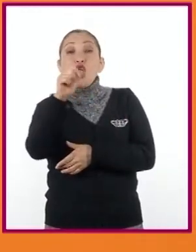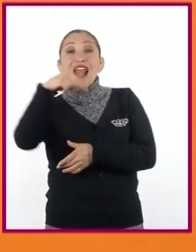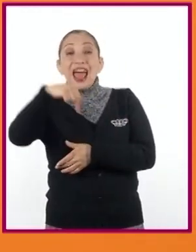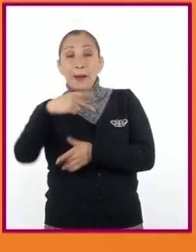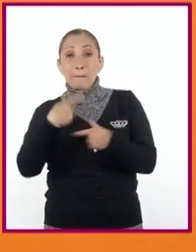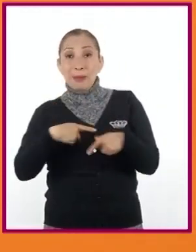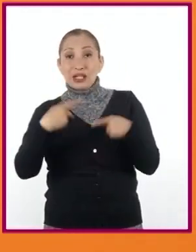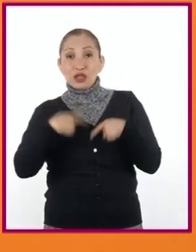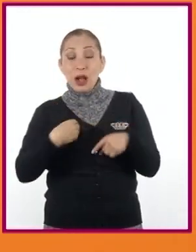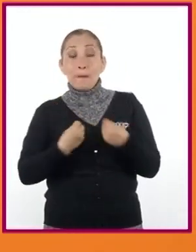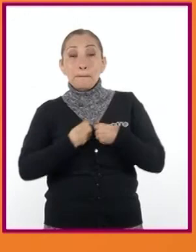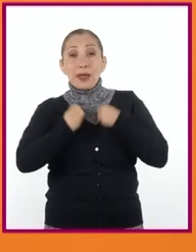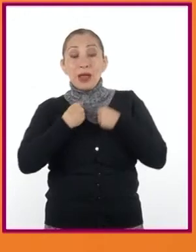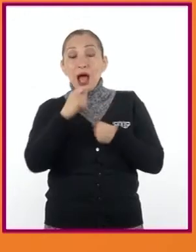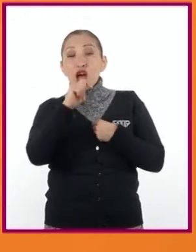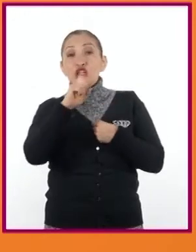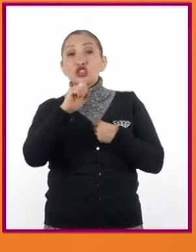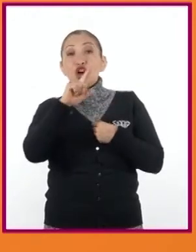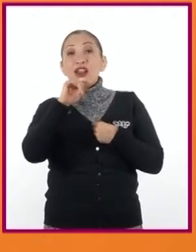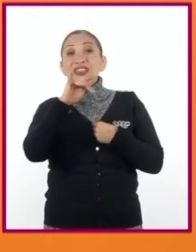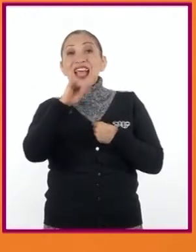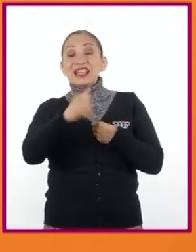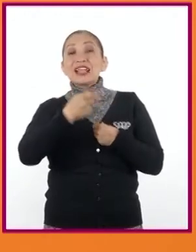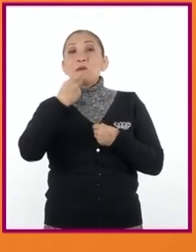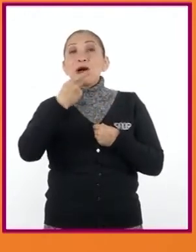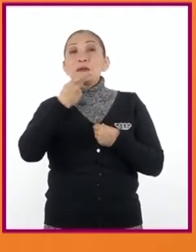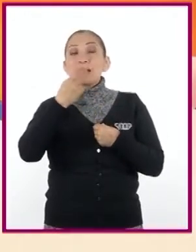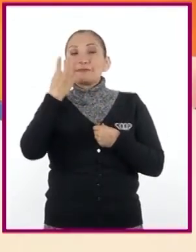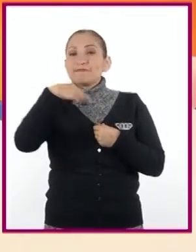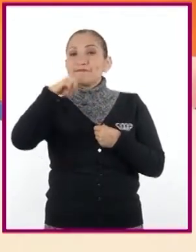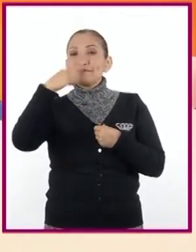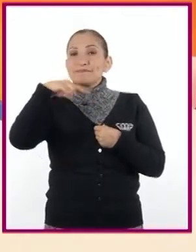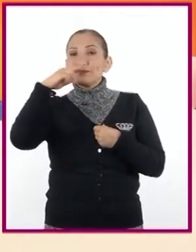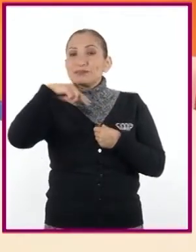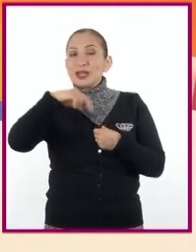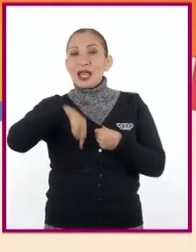pobladores eran los famosos toltecas y hablaban náhuatl.